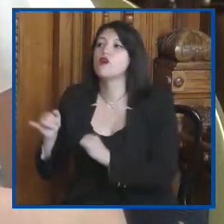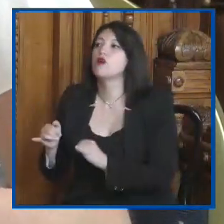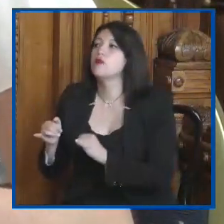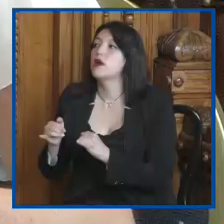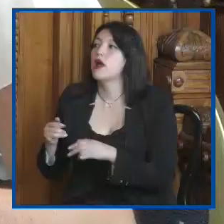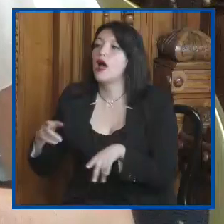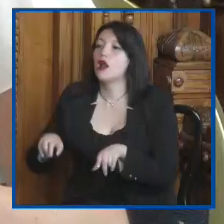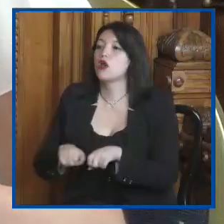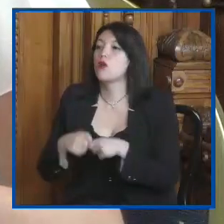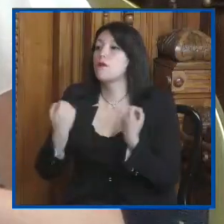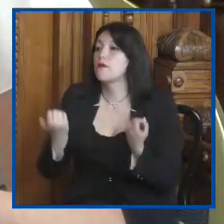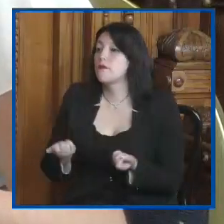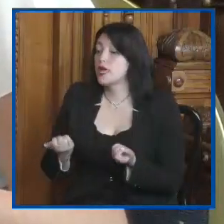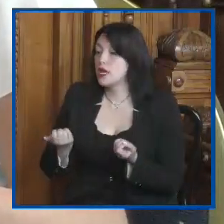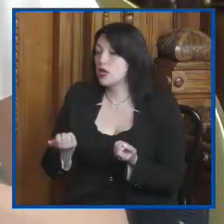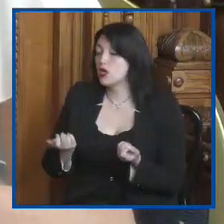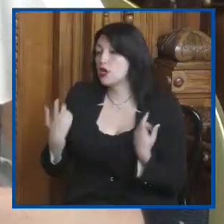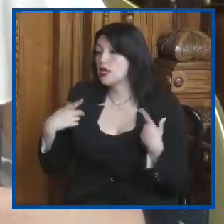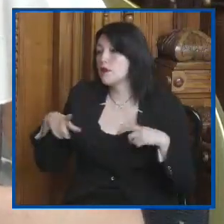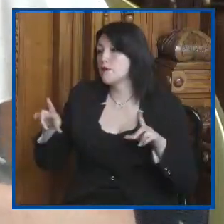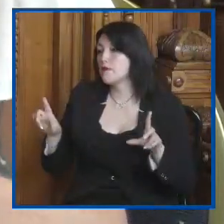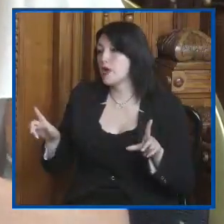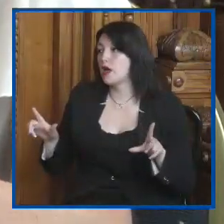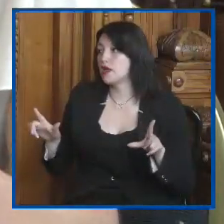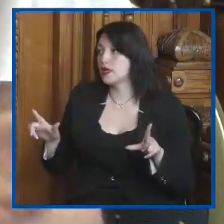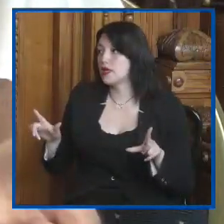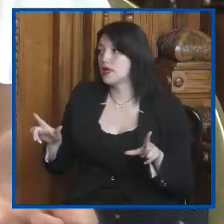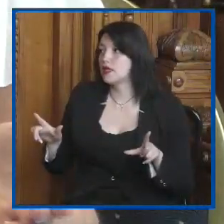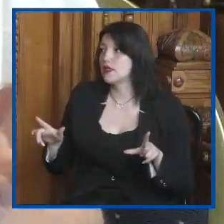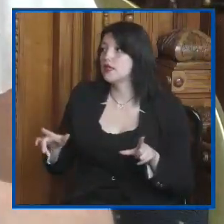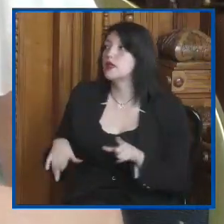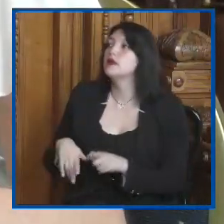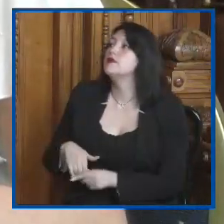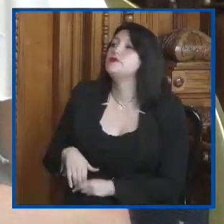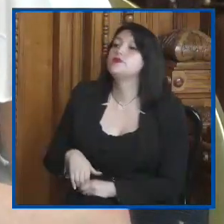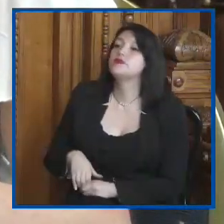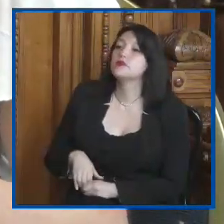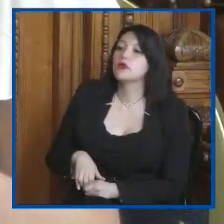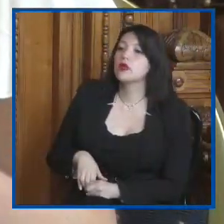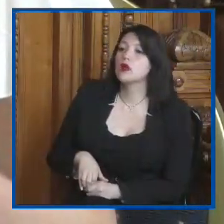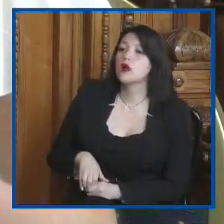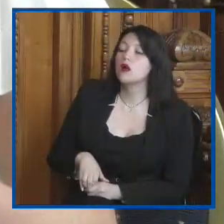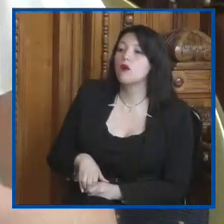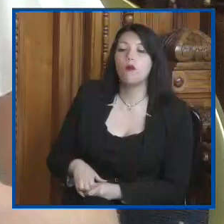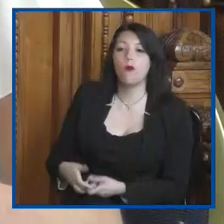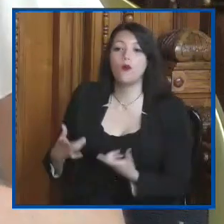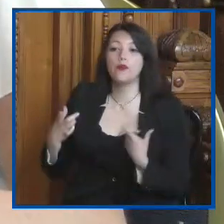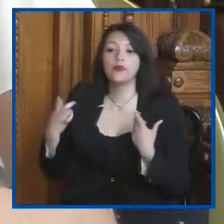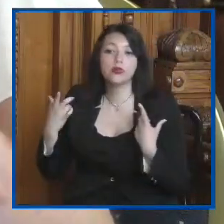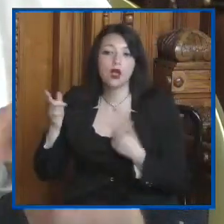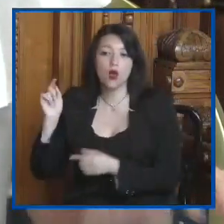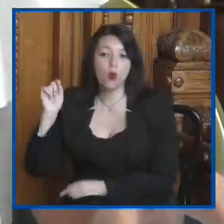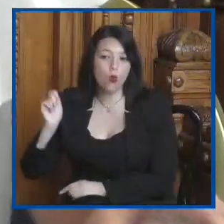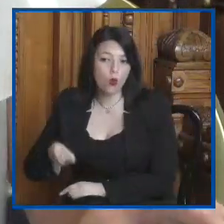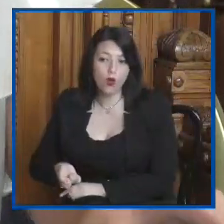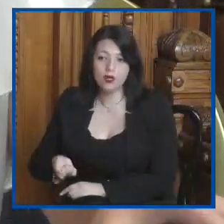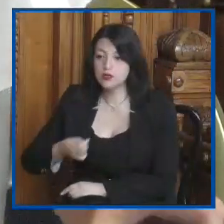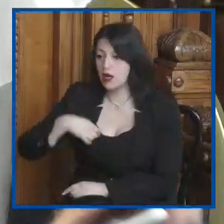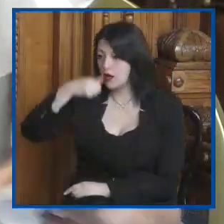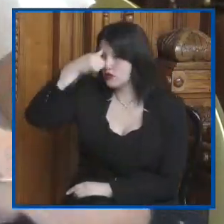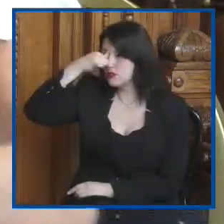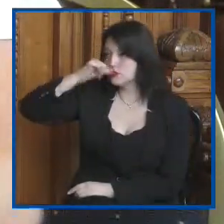romper con esta imagen de que el juez habla desde el estrado, de que el juez habla por sus